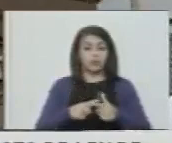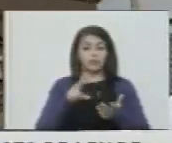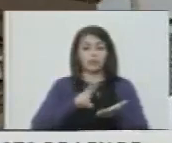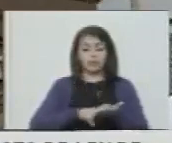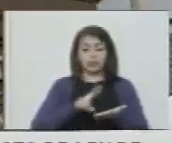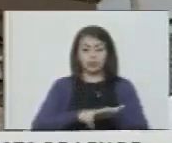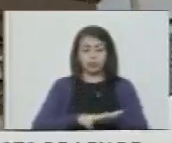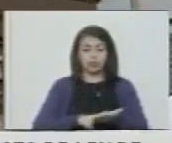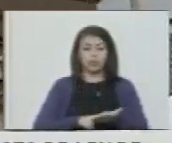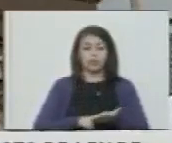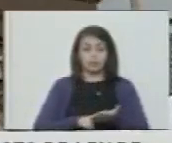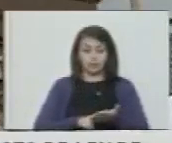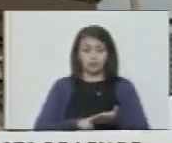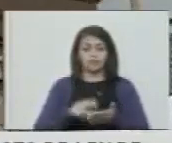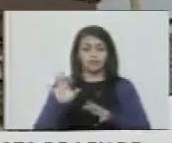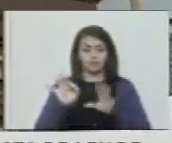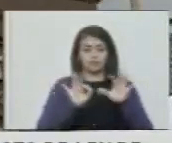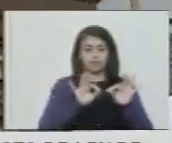seguro.